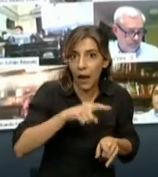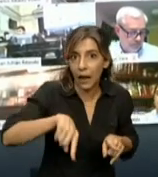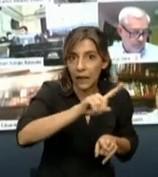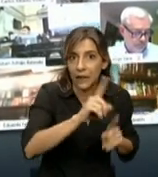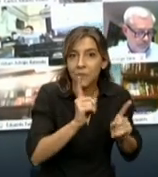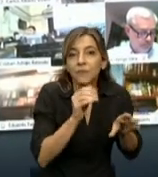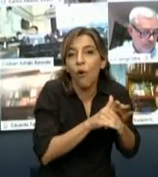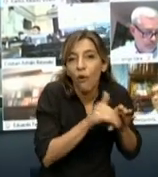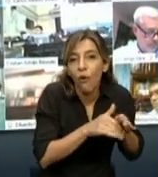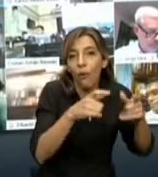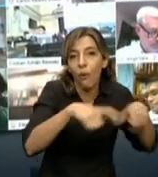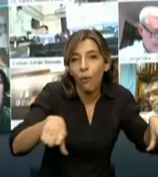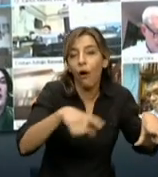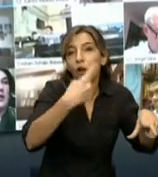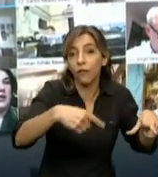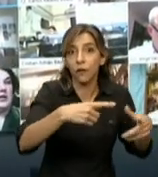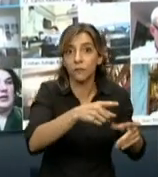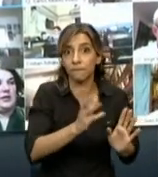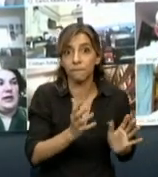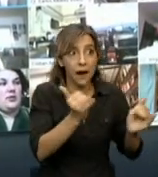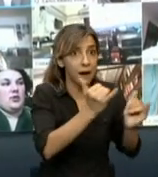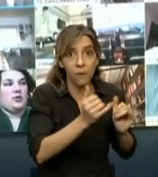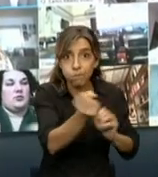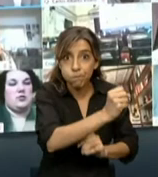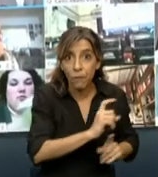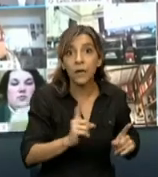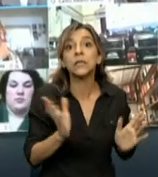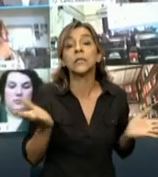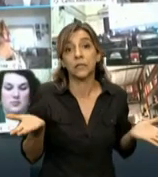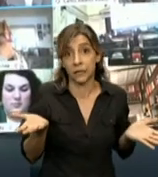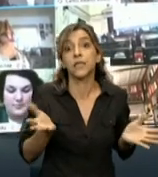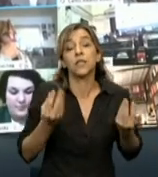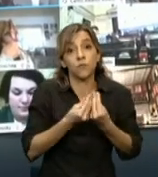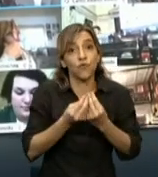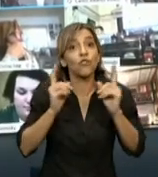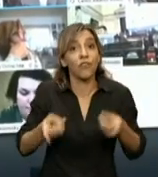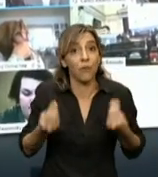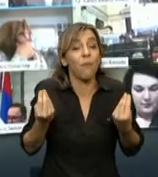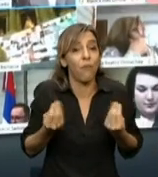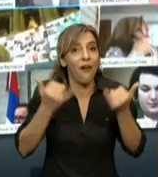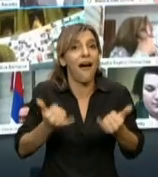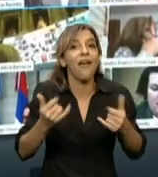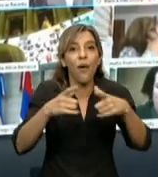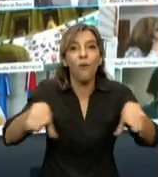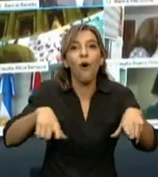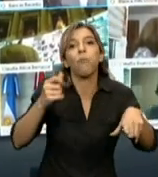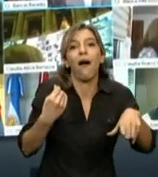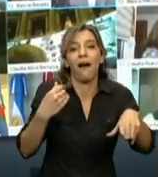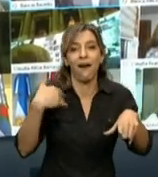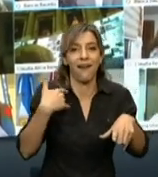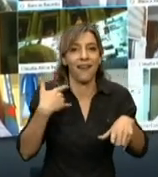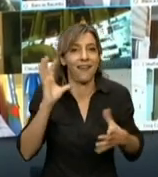sido constituido para el pago de sus jubilaciones y para el pago de las leyes que tienen que ver con